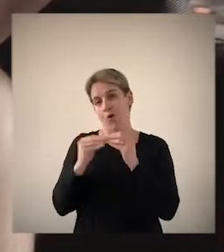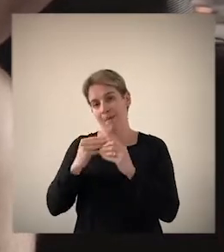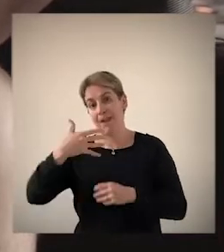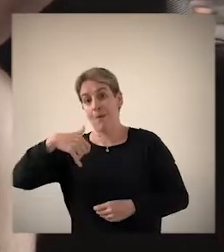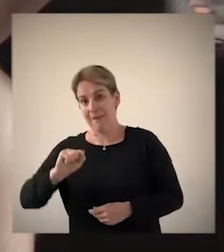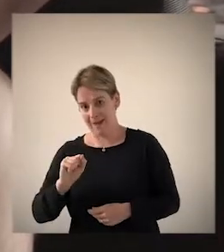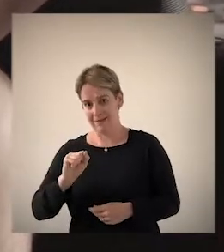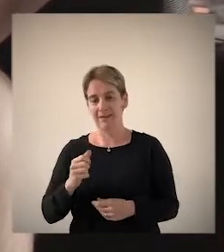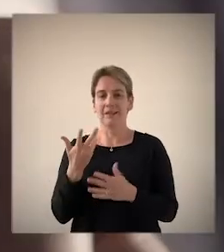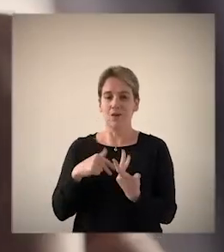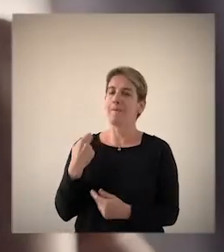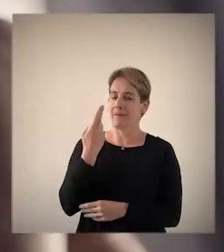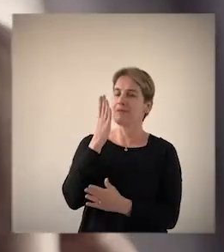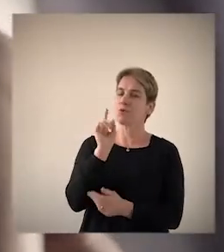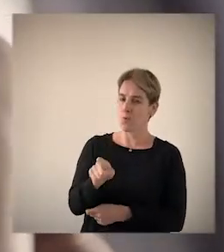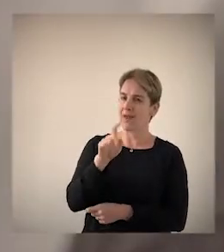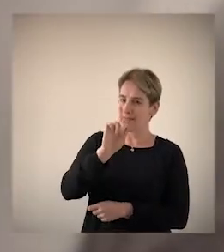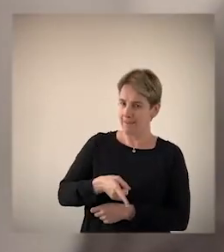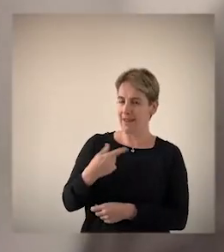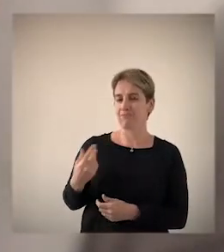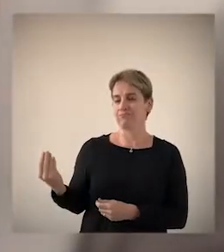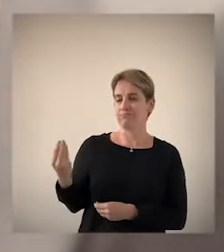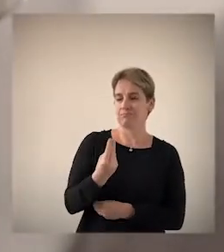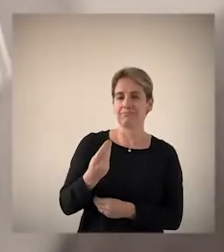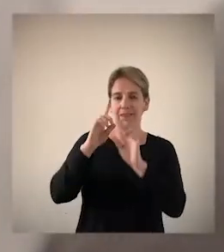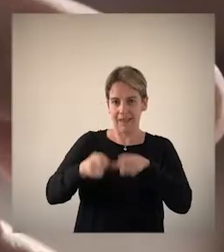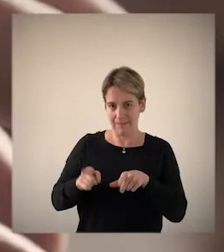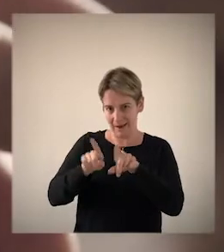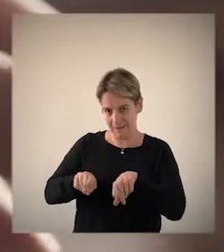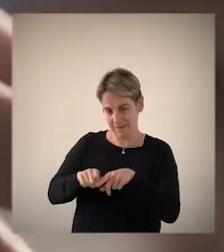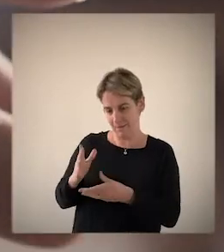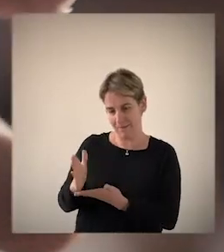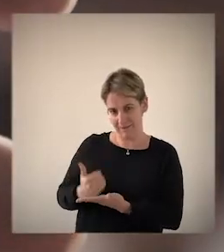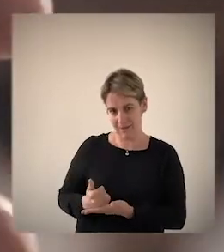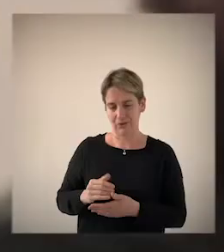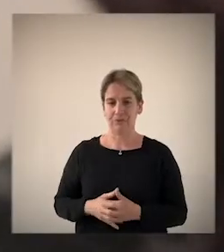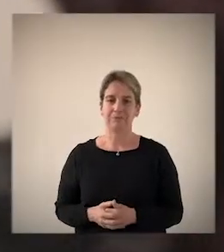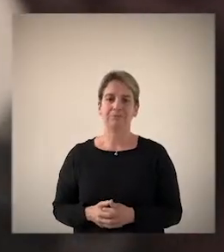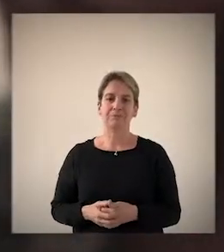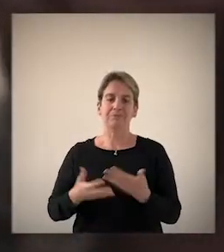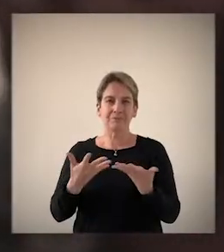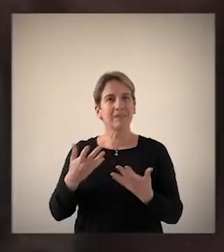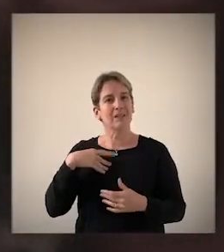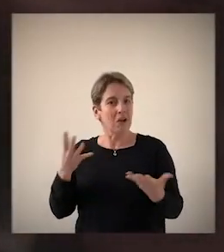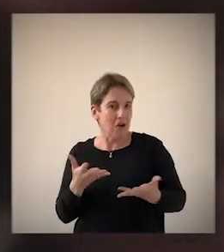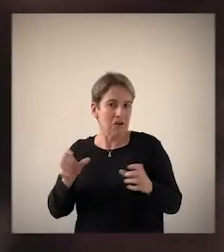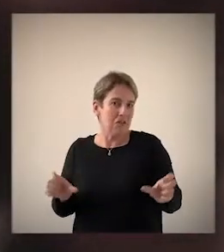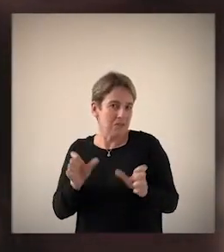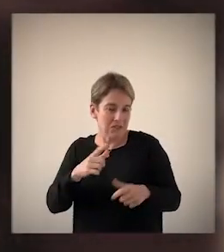dos compañeros más, con permiso judicial y eso, se vinieron a vivir a estos dos apartamentos.